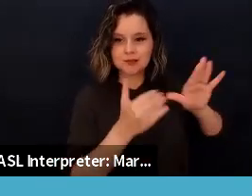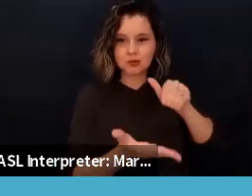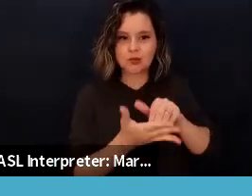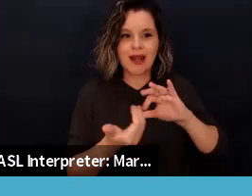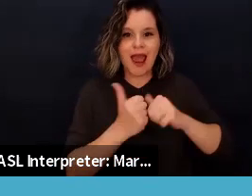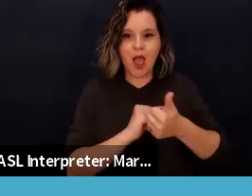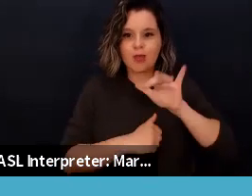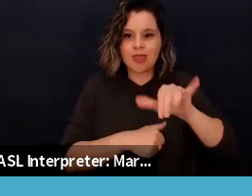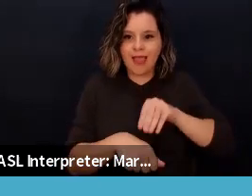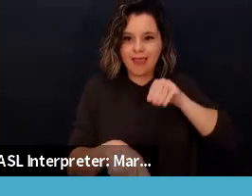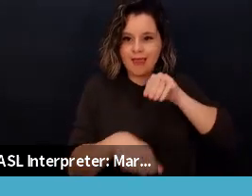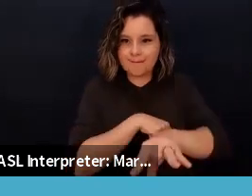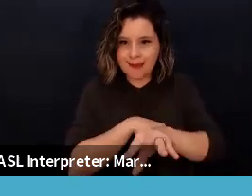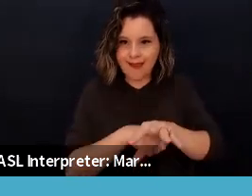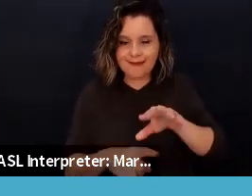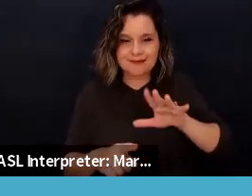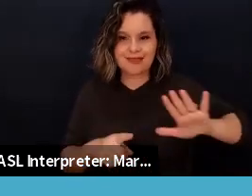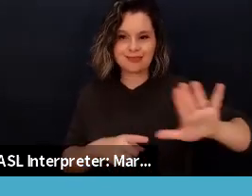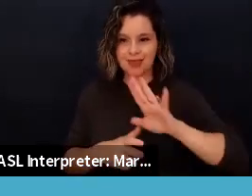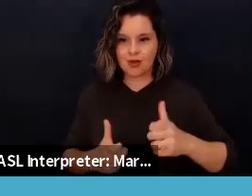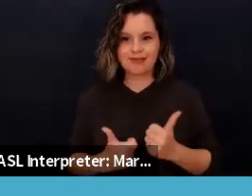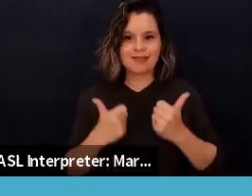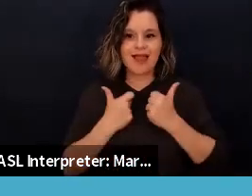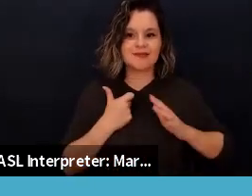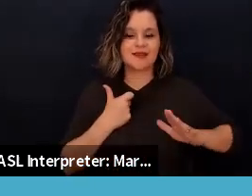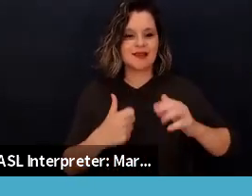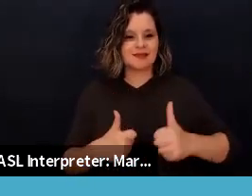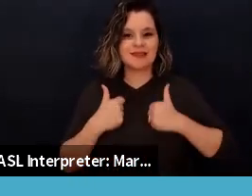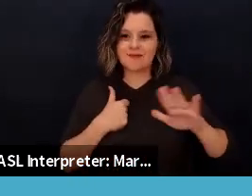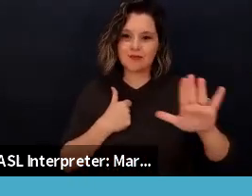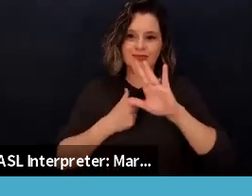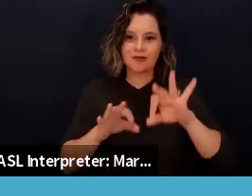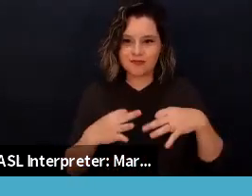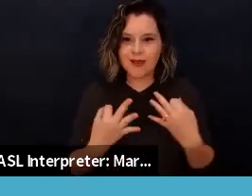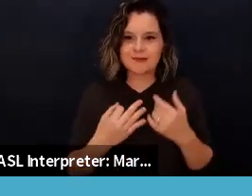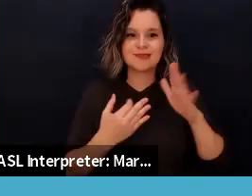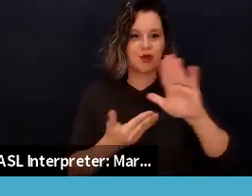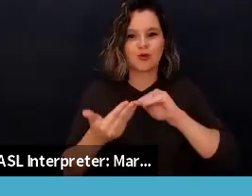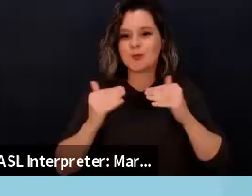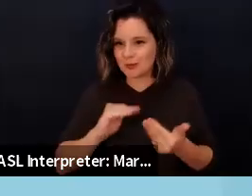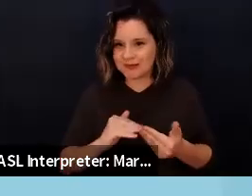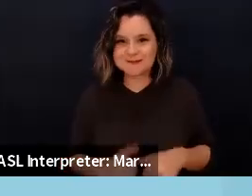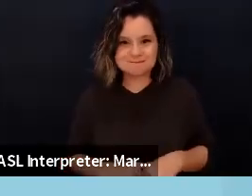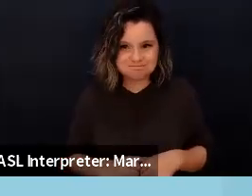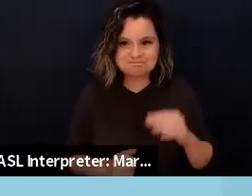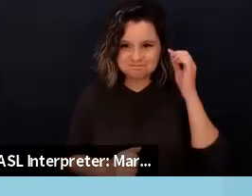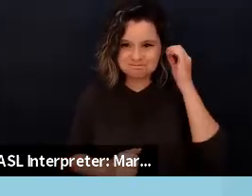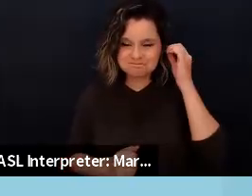impactó a su vida y a la vida de su familia y sus comunidades también.